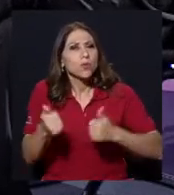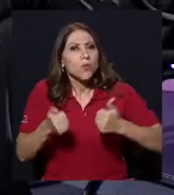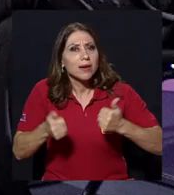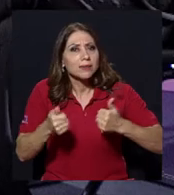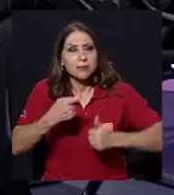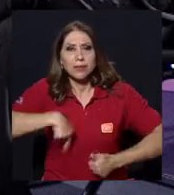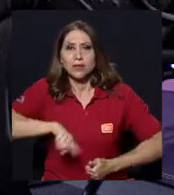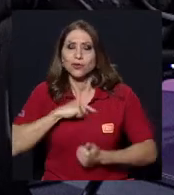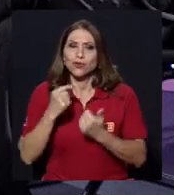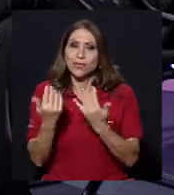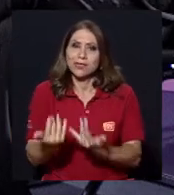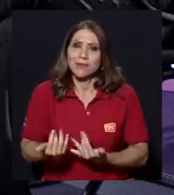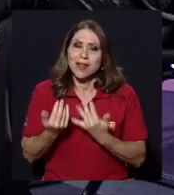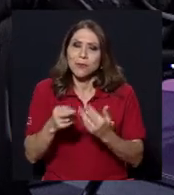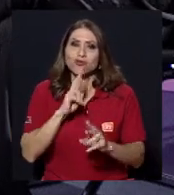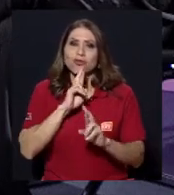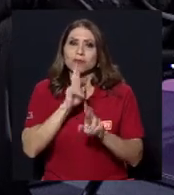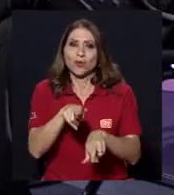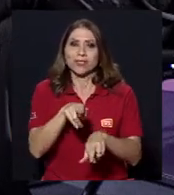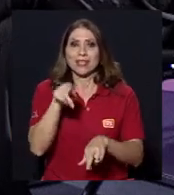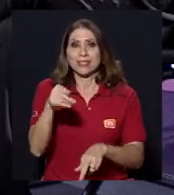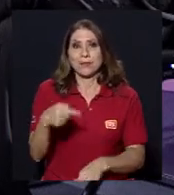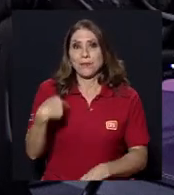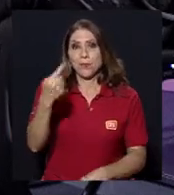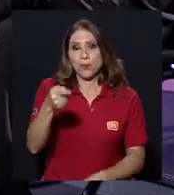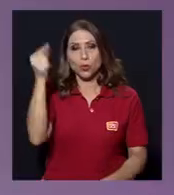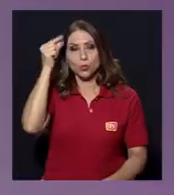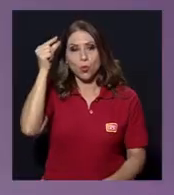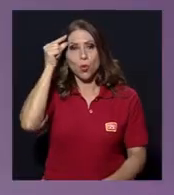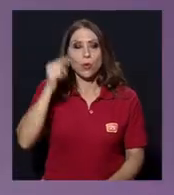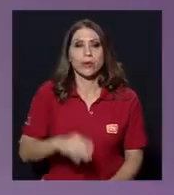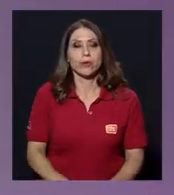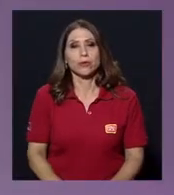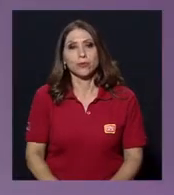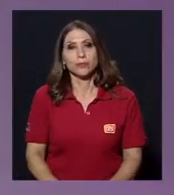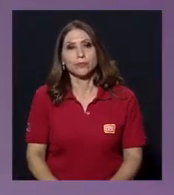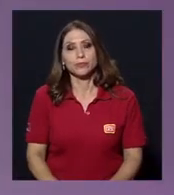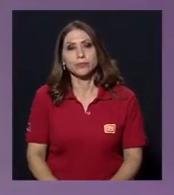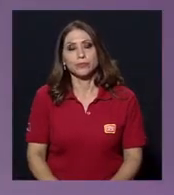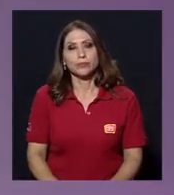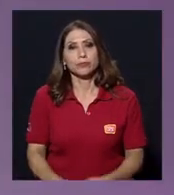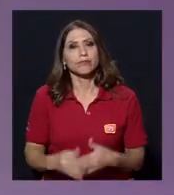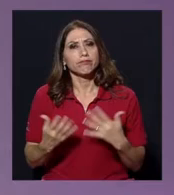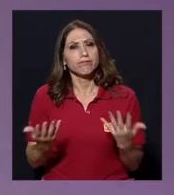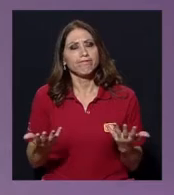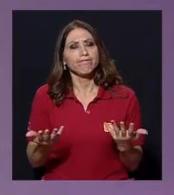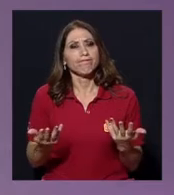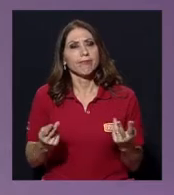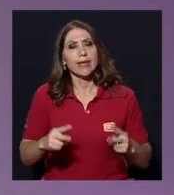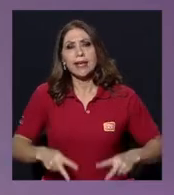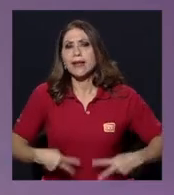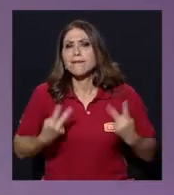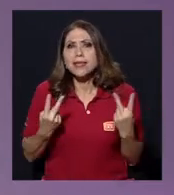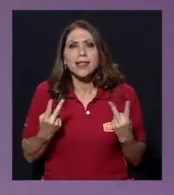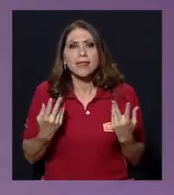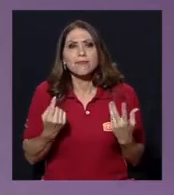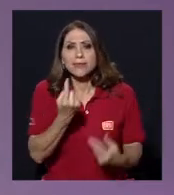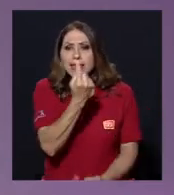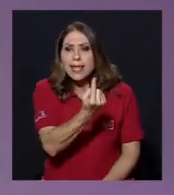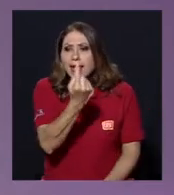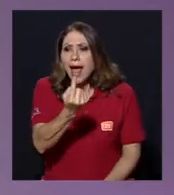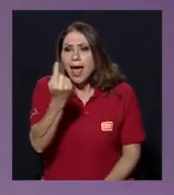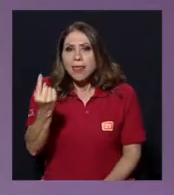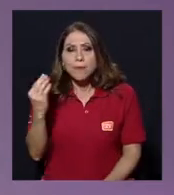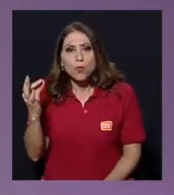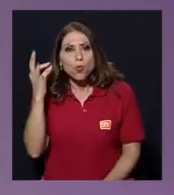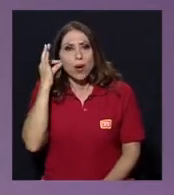esperamos respuestas de este próximo gobierno. ¿Cómo en la vida de cada